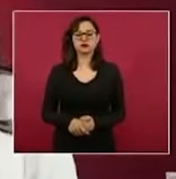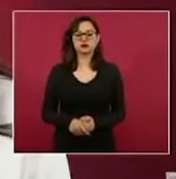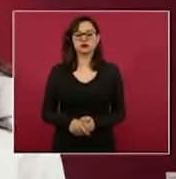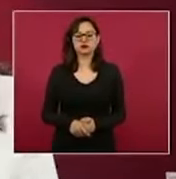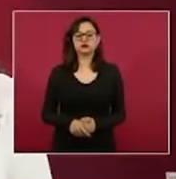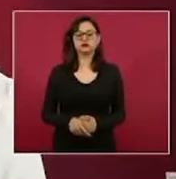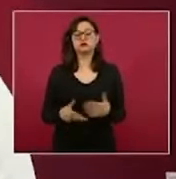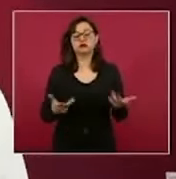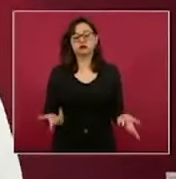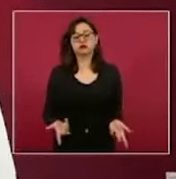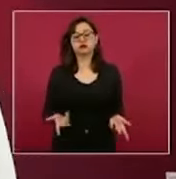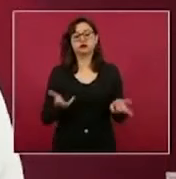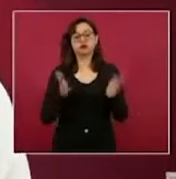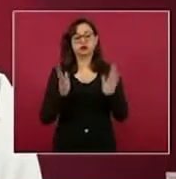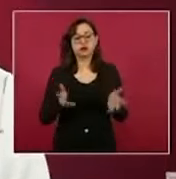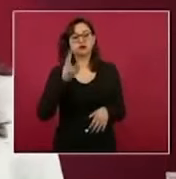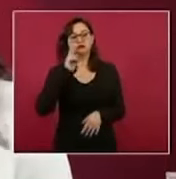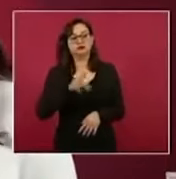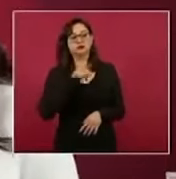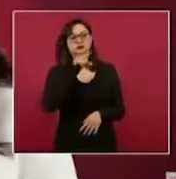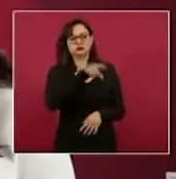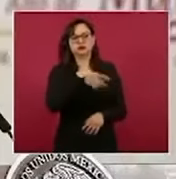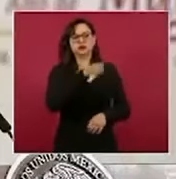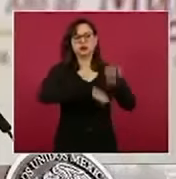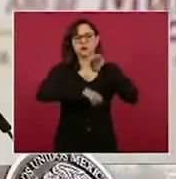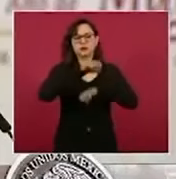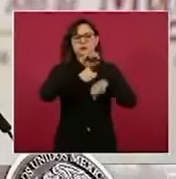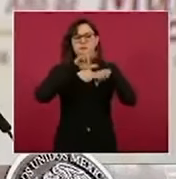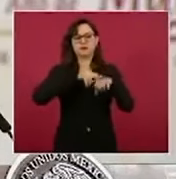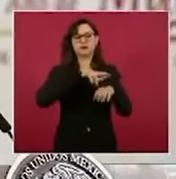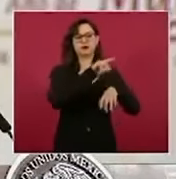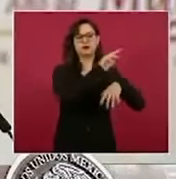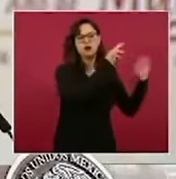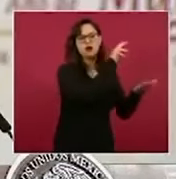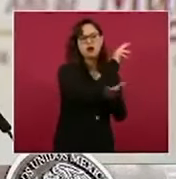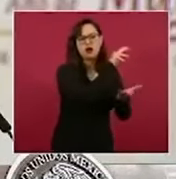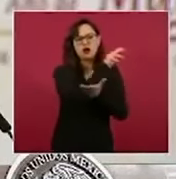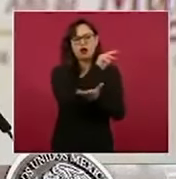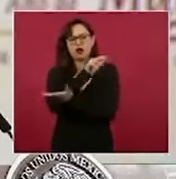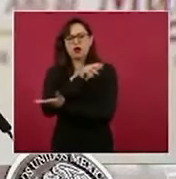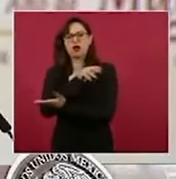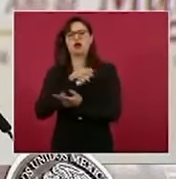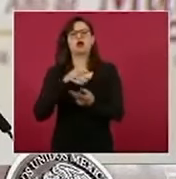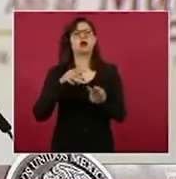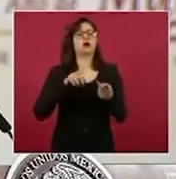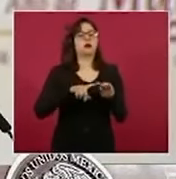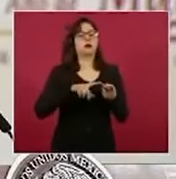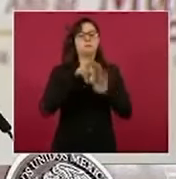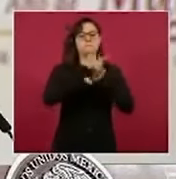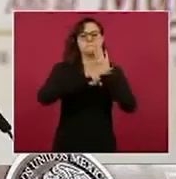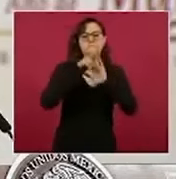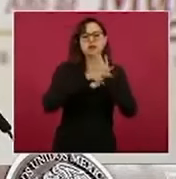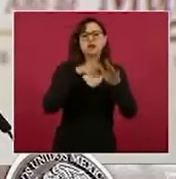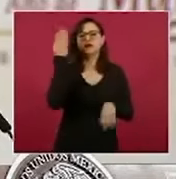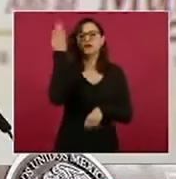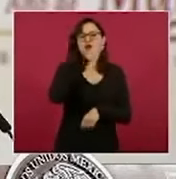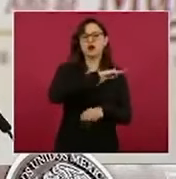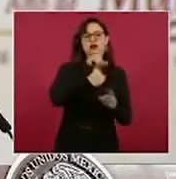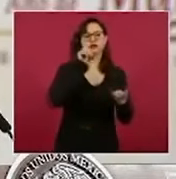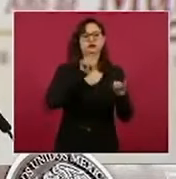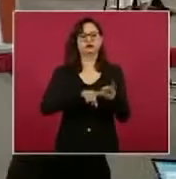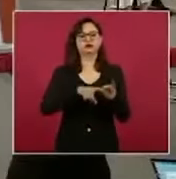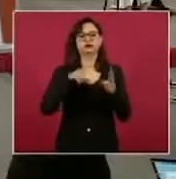como dice el presidente en ocasiones nos llevaríamos toda una semana y no terminarían de explicarlos o darnos a conocer